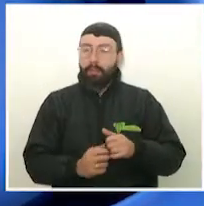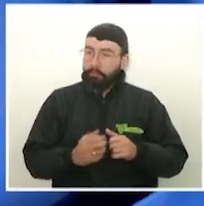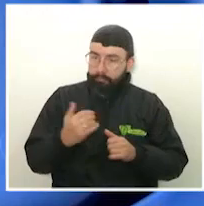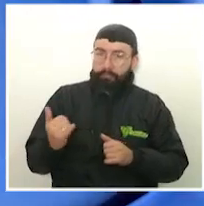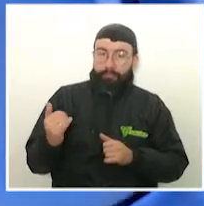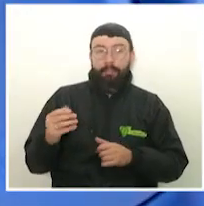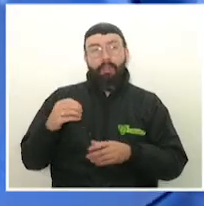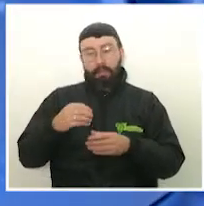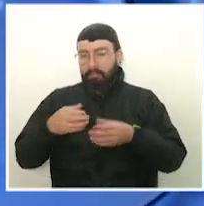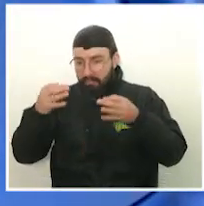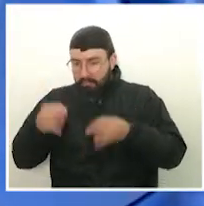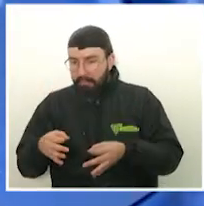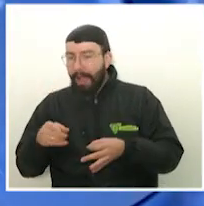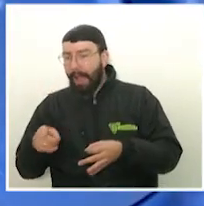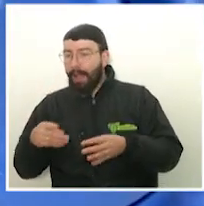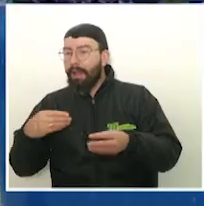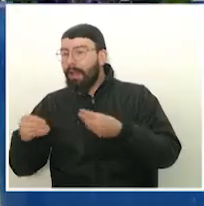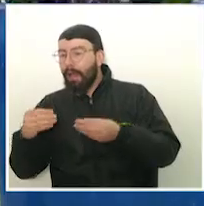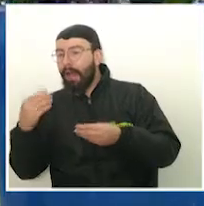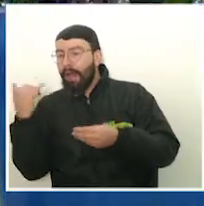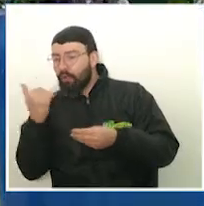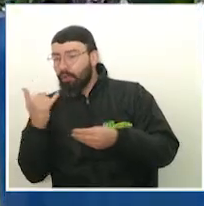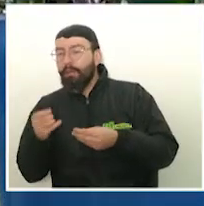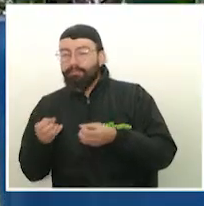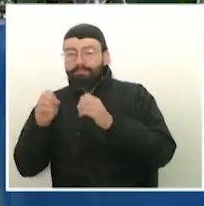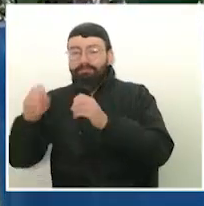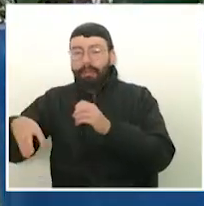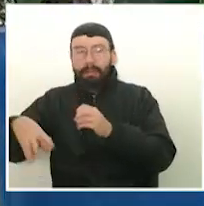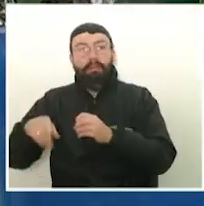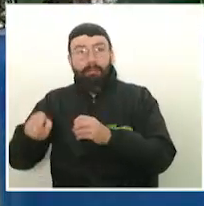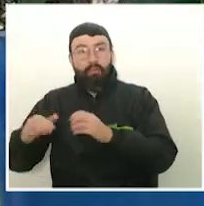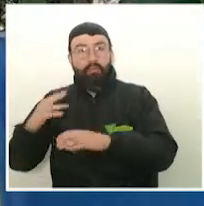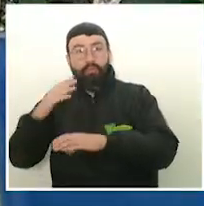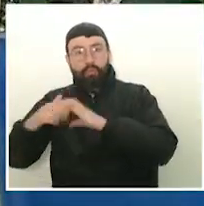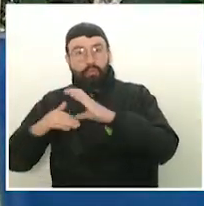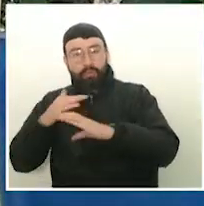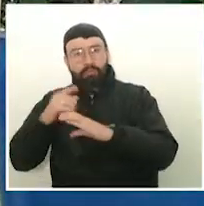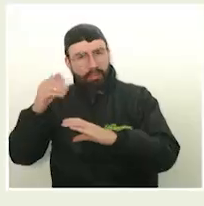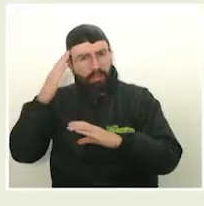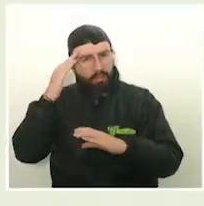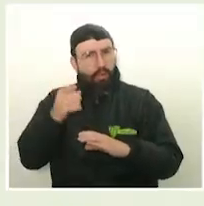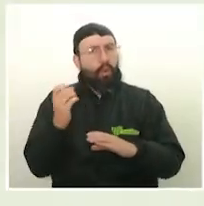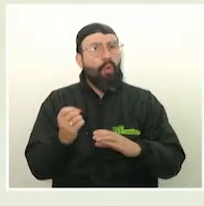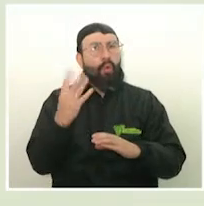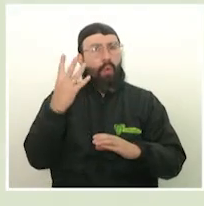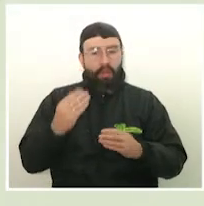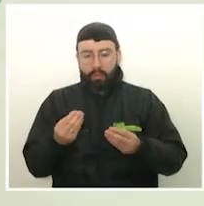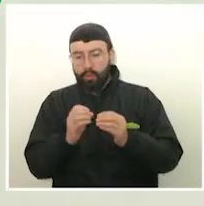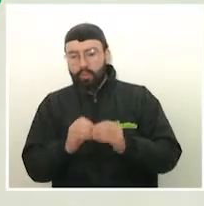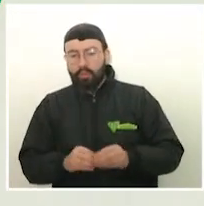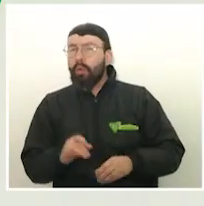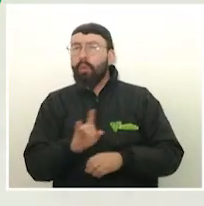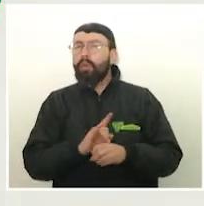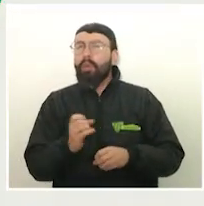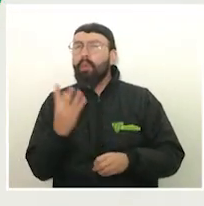contenedor correspondiente. ¿Alguna vez te has preguntado cuánto plástico usas en realidad?